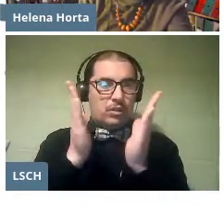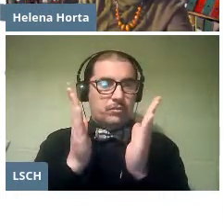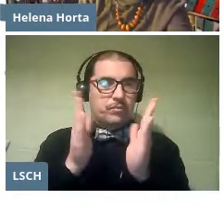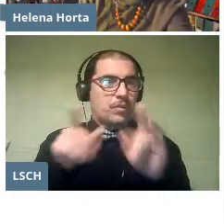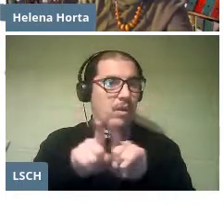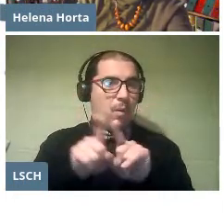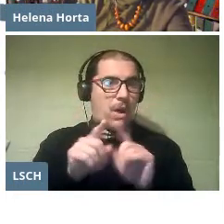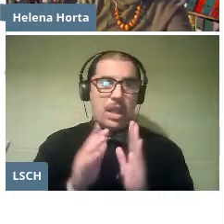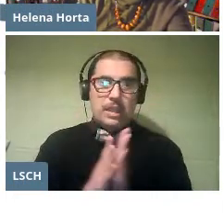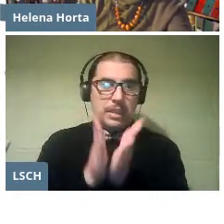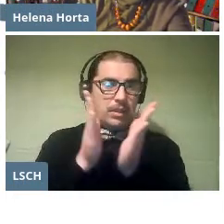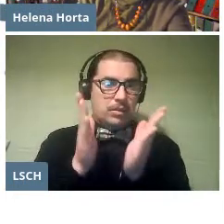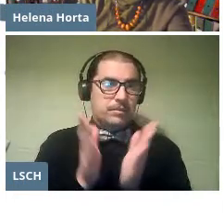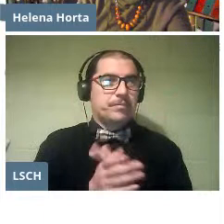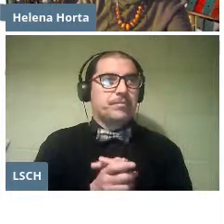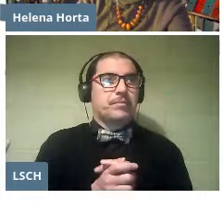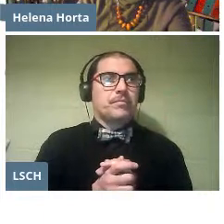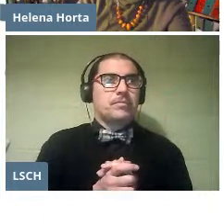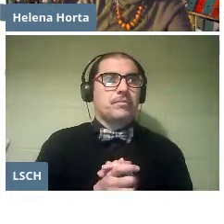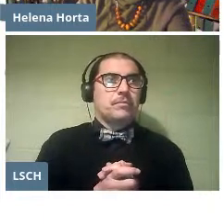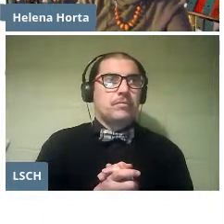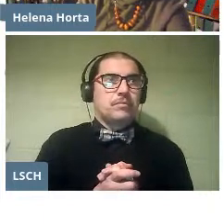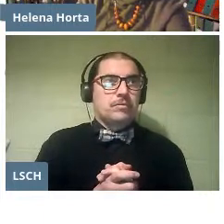igualmente sagrado y